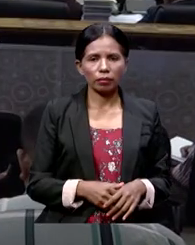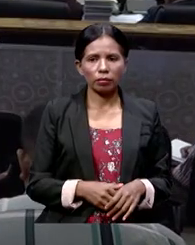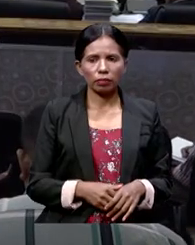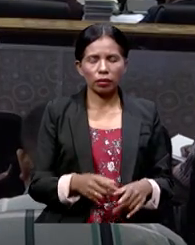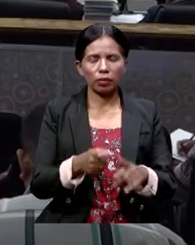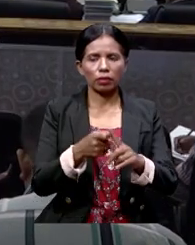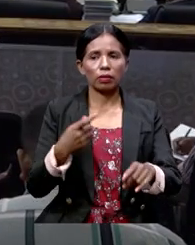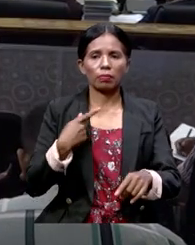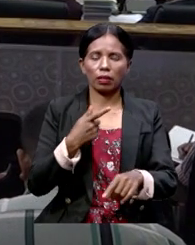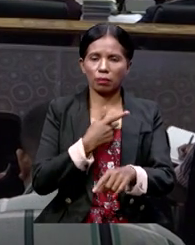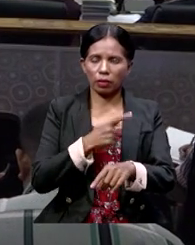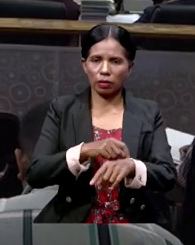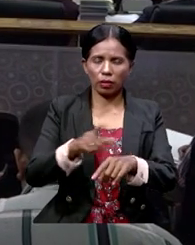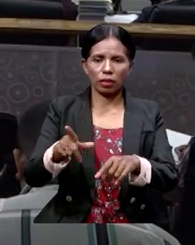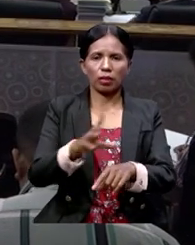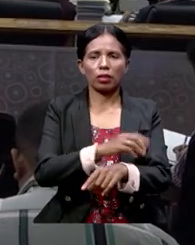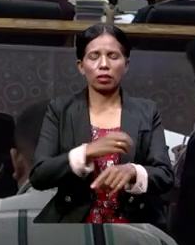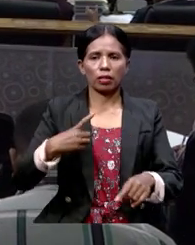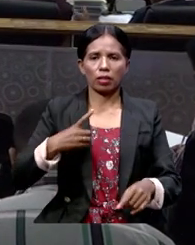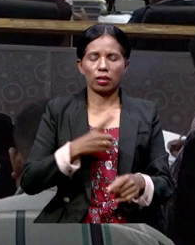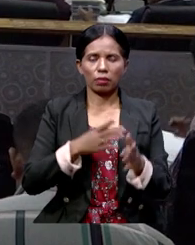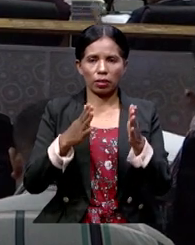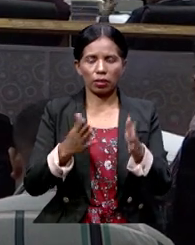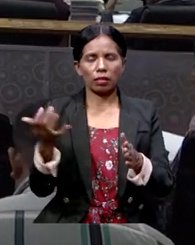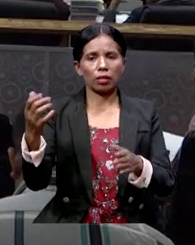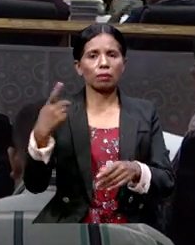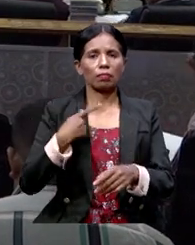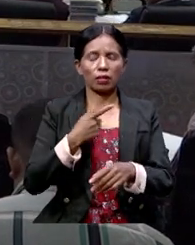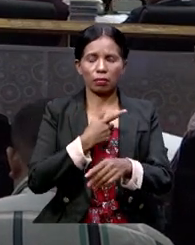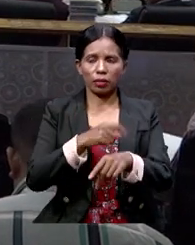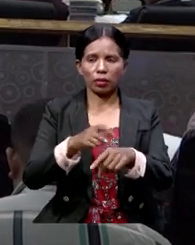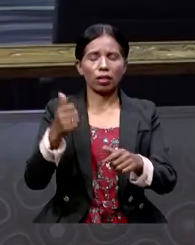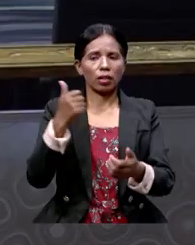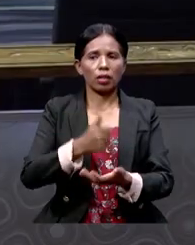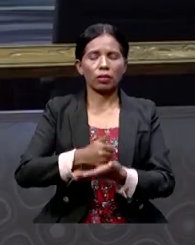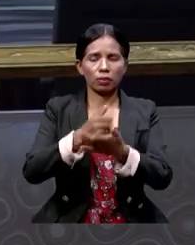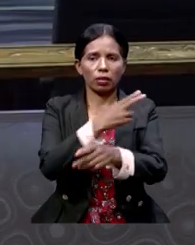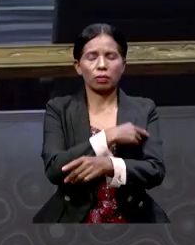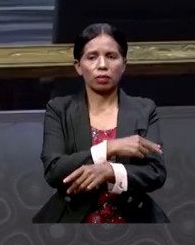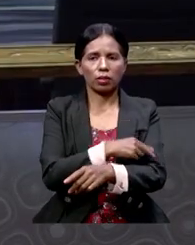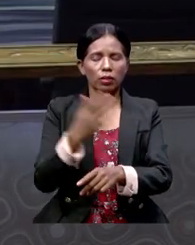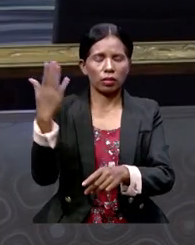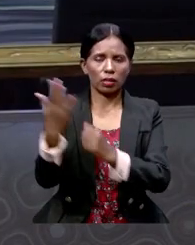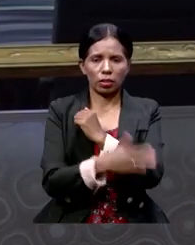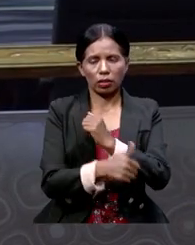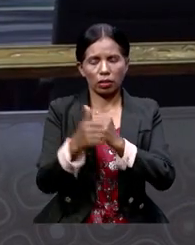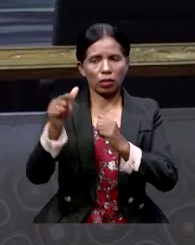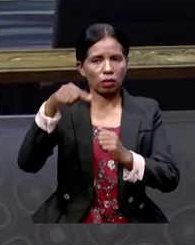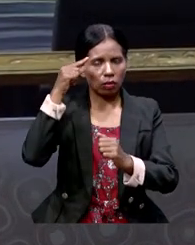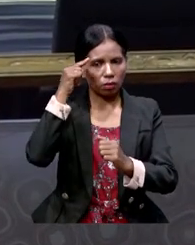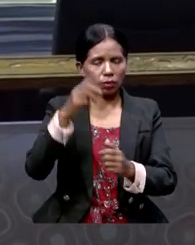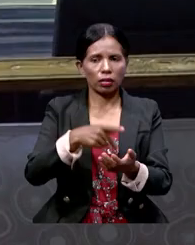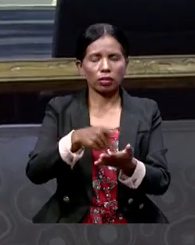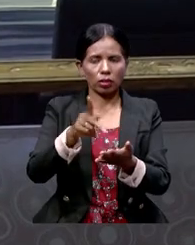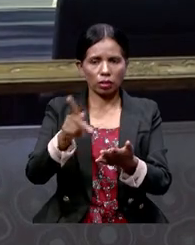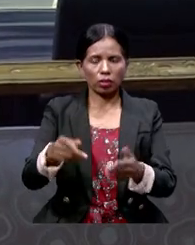Lihusi plenaria Parlamento Nacional segunda ne deputado Sira y Parlamento Nacional lamenta o atendimiento hospital Sira extranjero nebe gobierno contrata